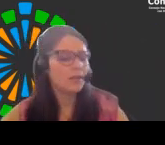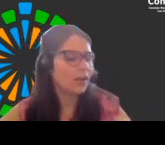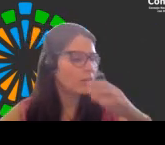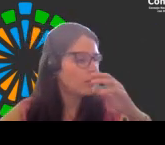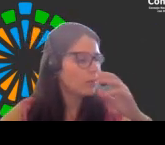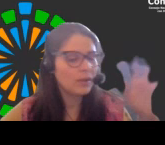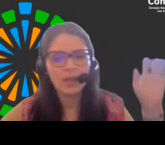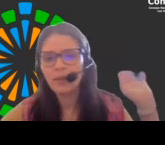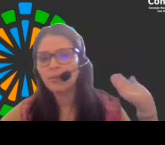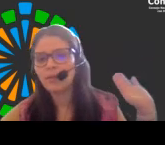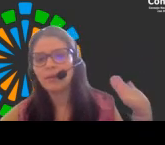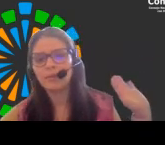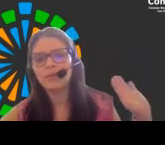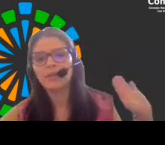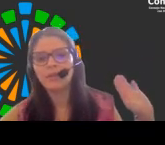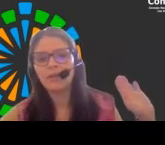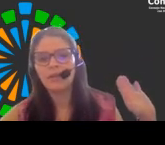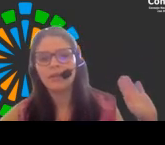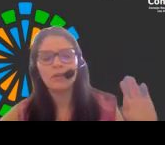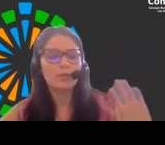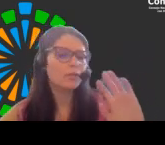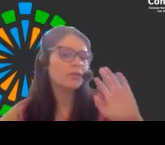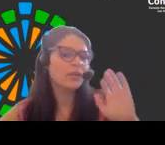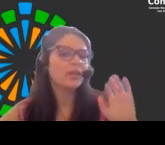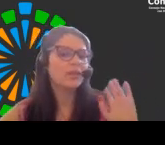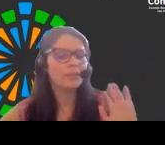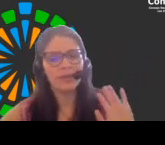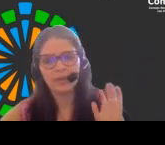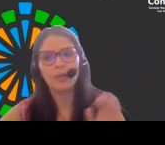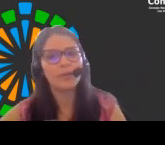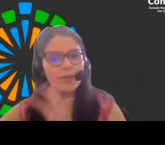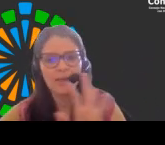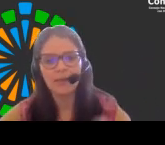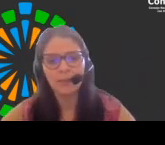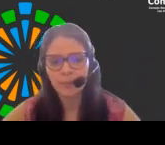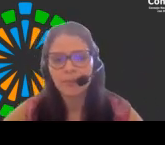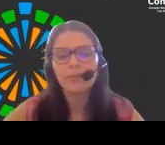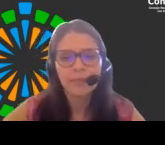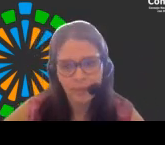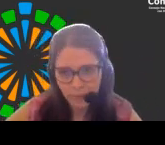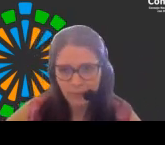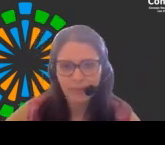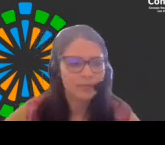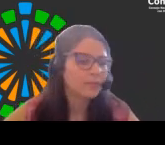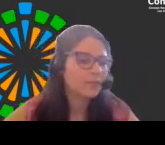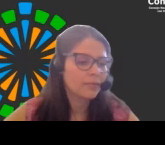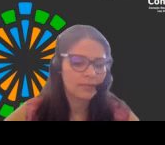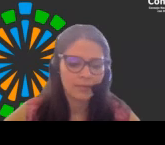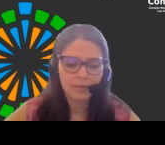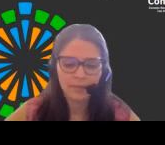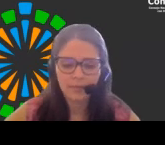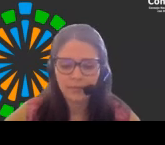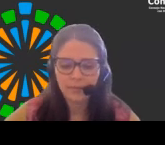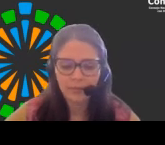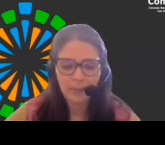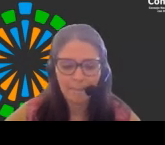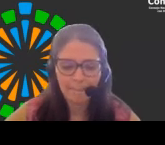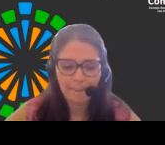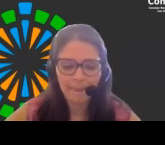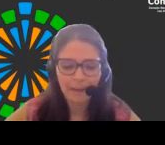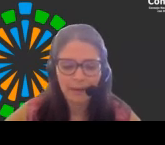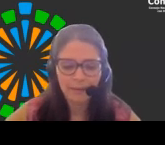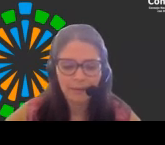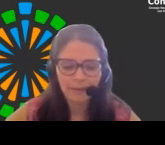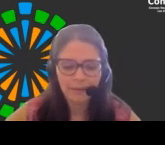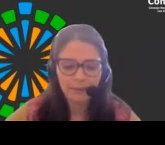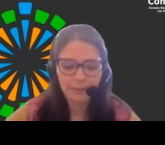es que no entendí por tal cosa yo no sé qué verdad todo se vale Claro ya están